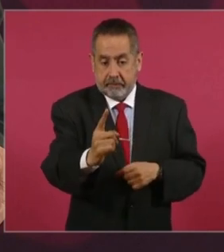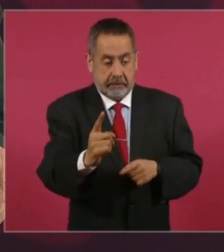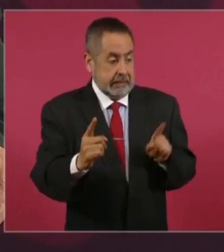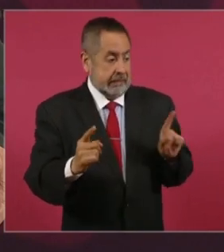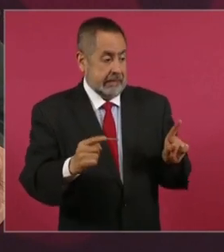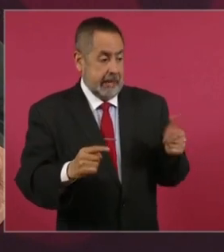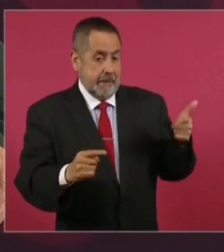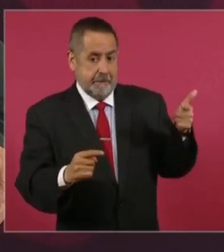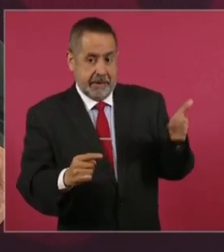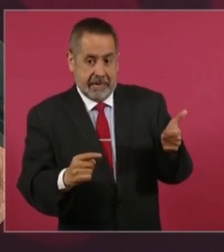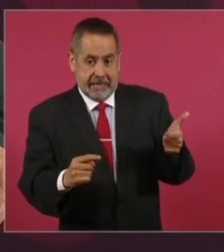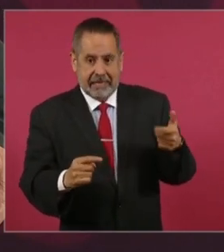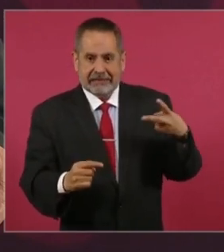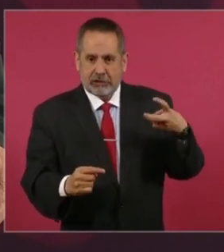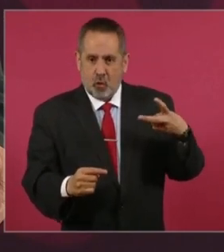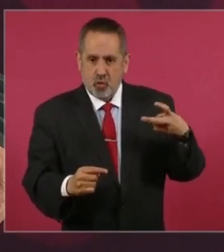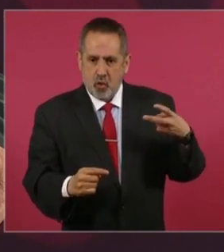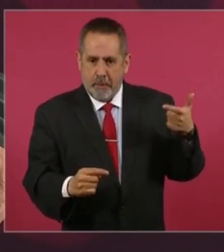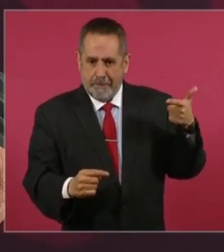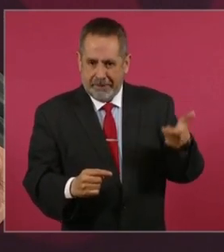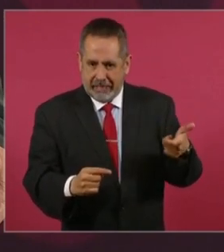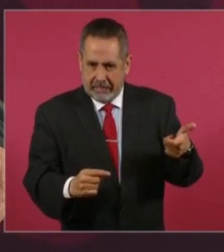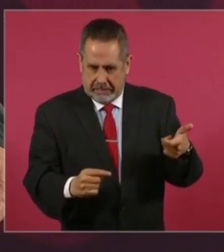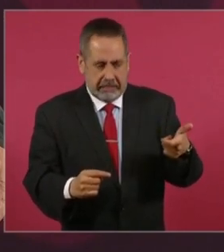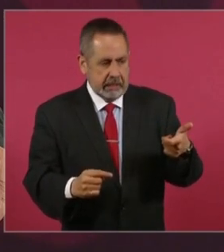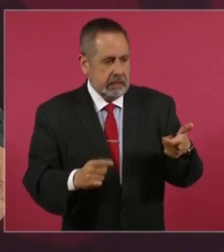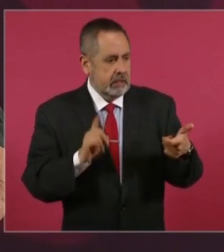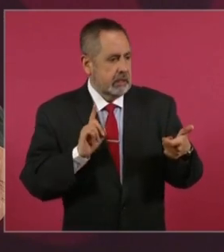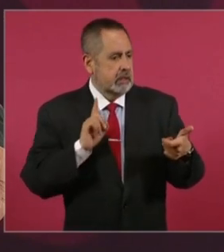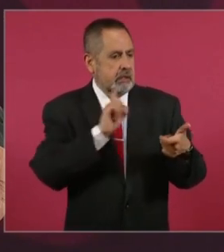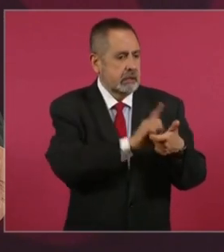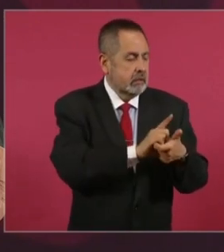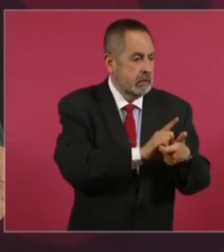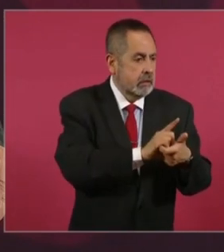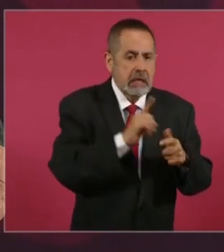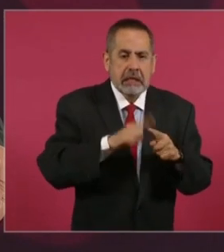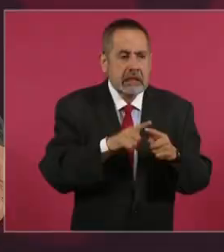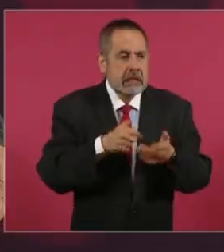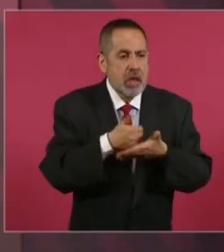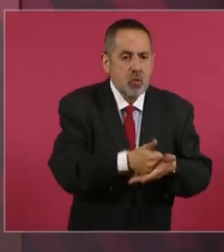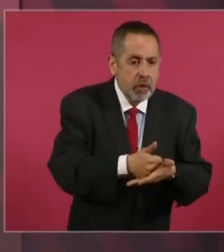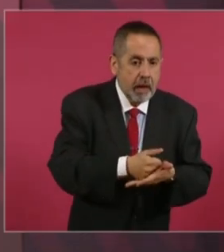es García Luna.